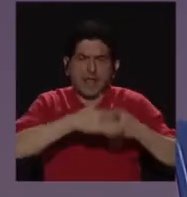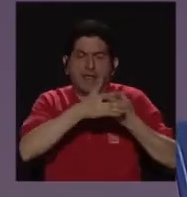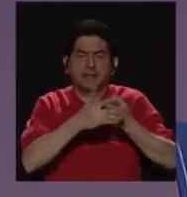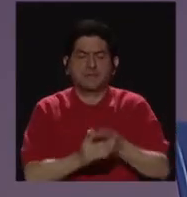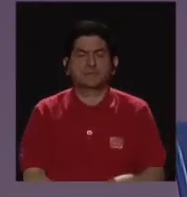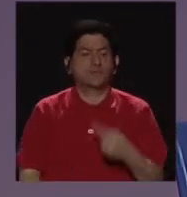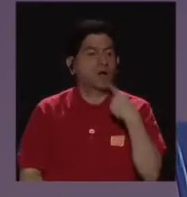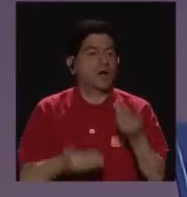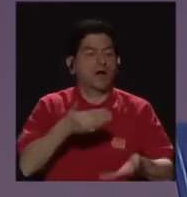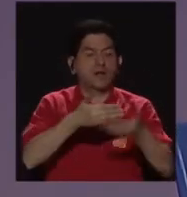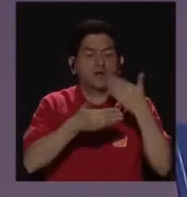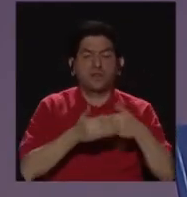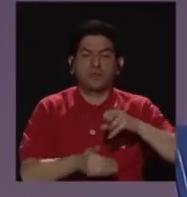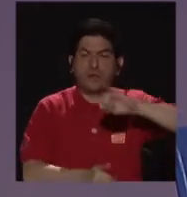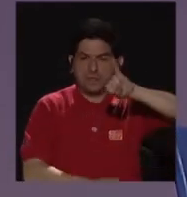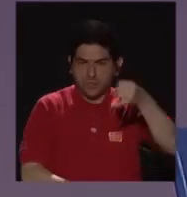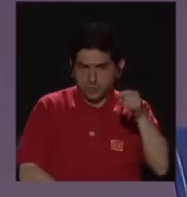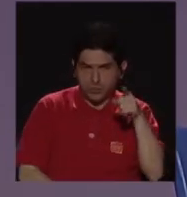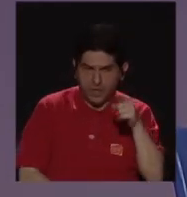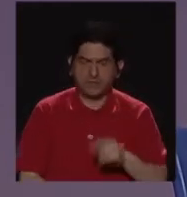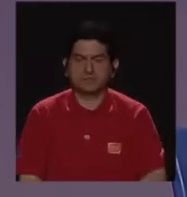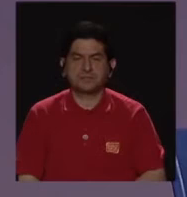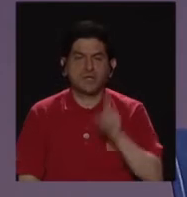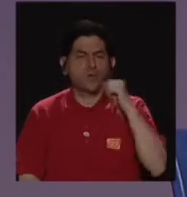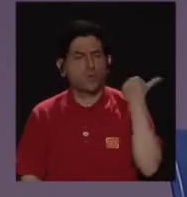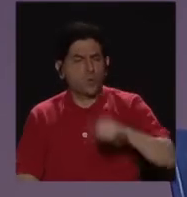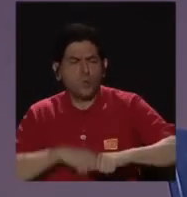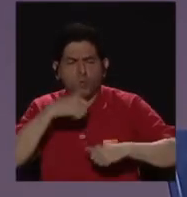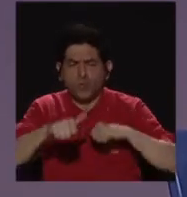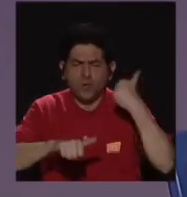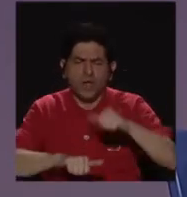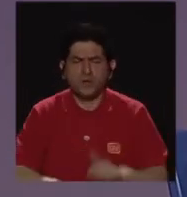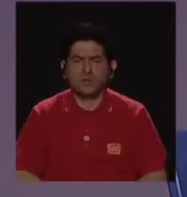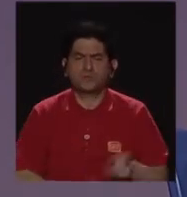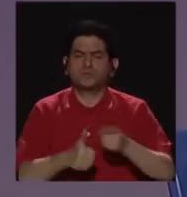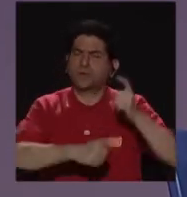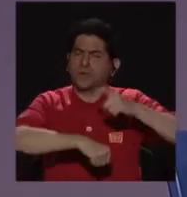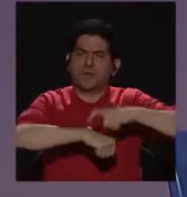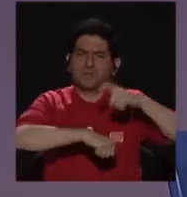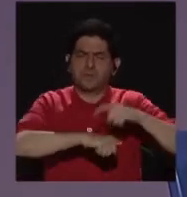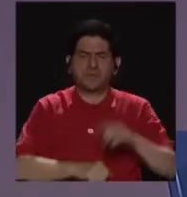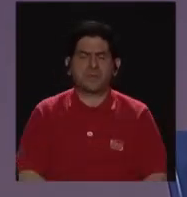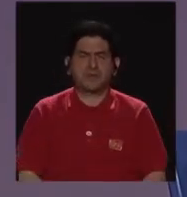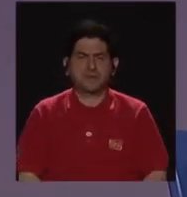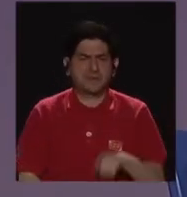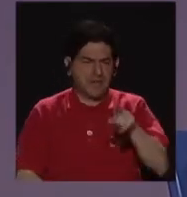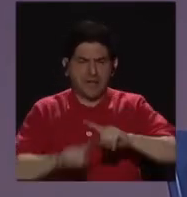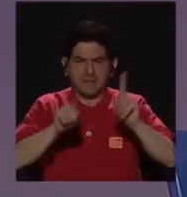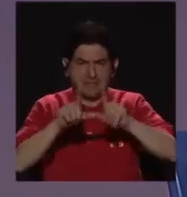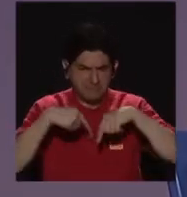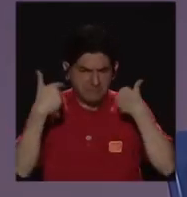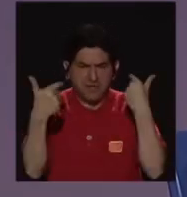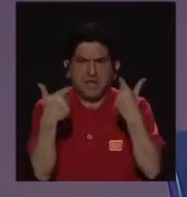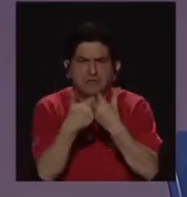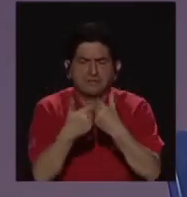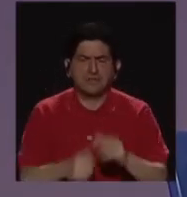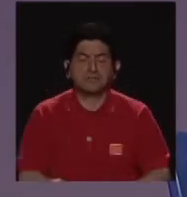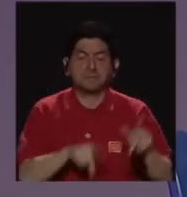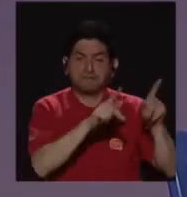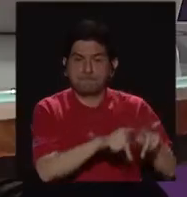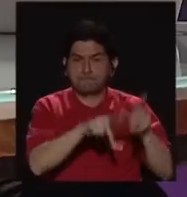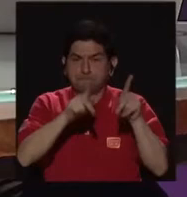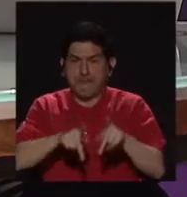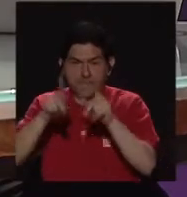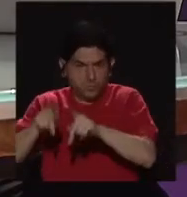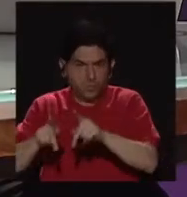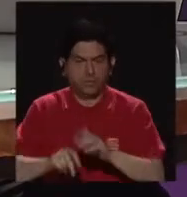lo que nos comentaba yuleisy de una lucha que se planteaba en un principio como interseccional en donde eran personas